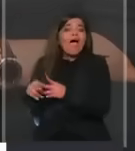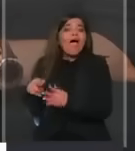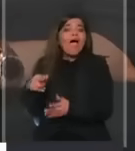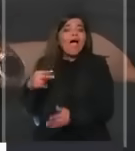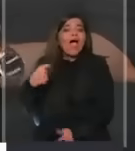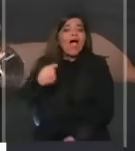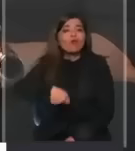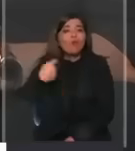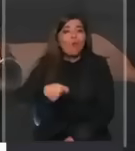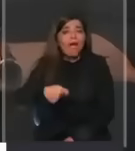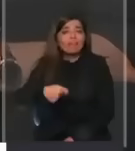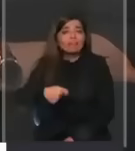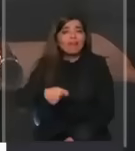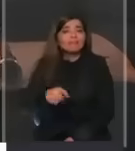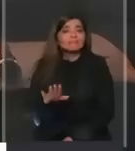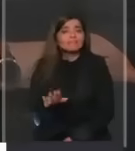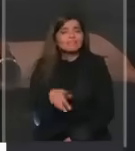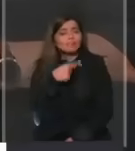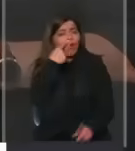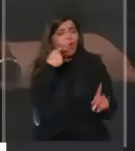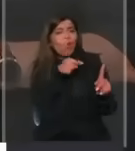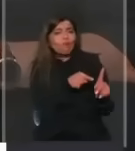temporada número 2 de Socios. Es un tipo,